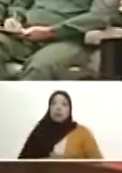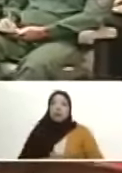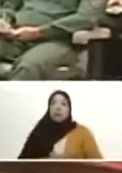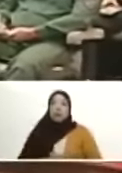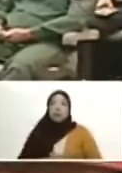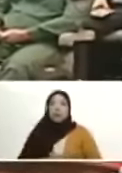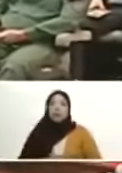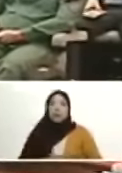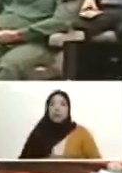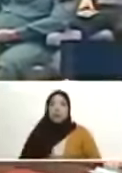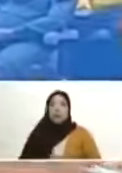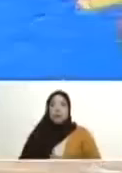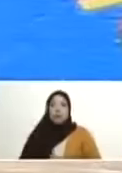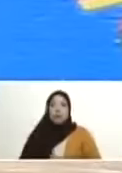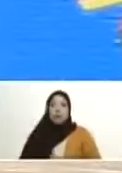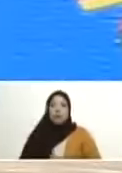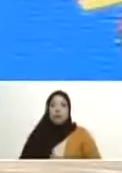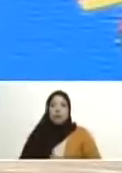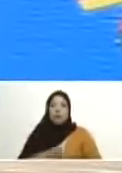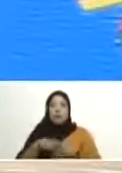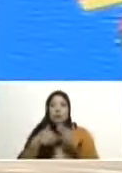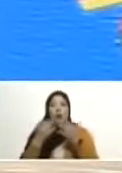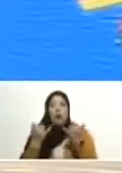Y lo que colmó el vaso ya,